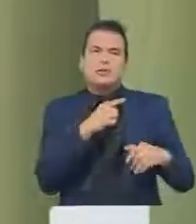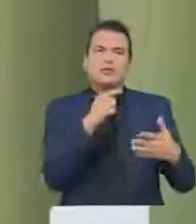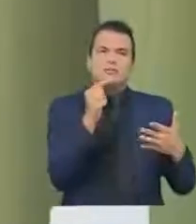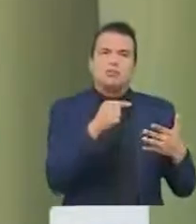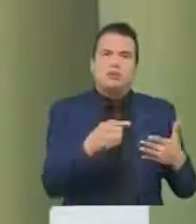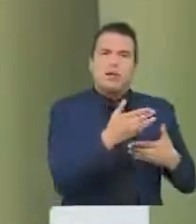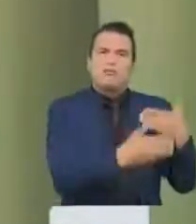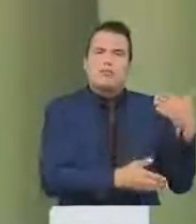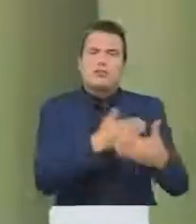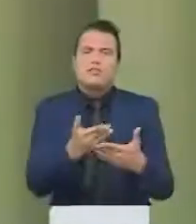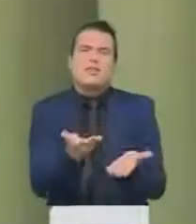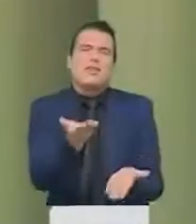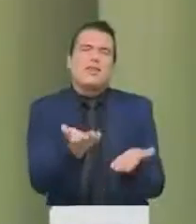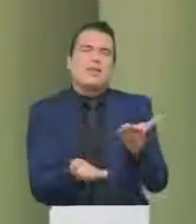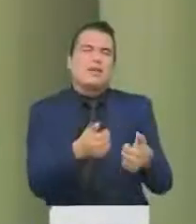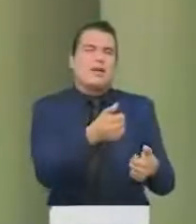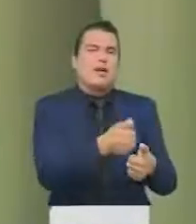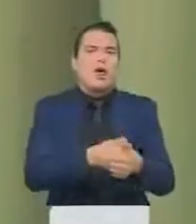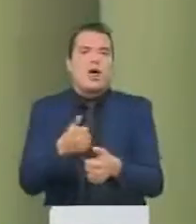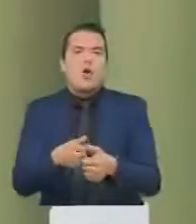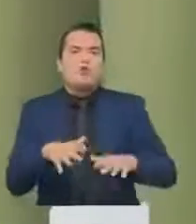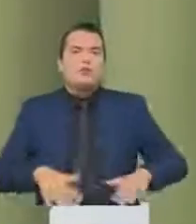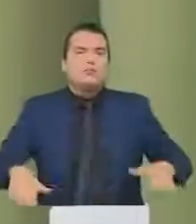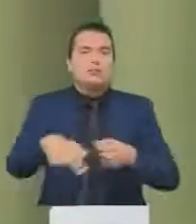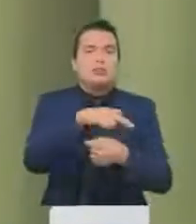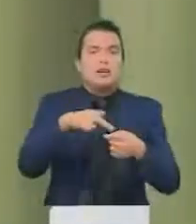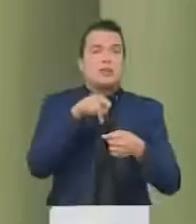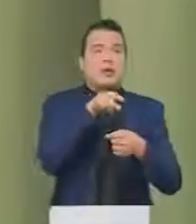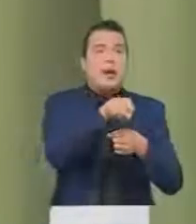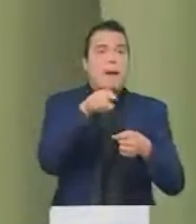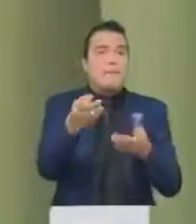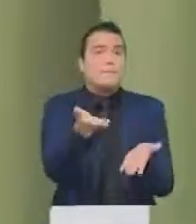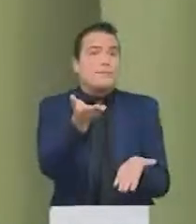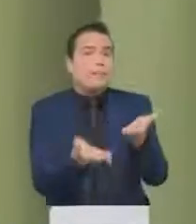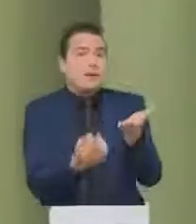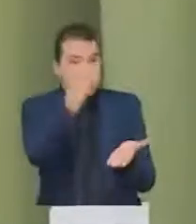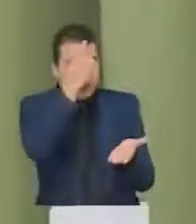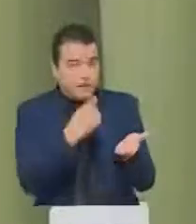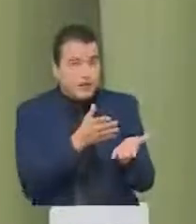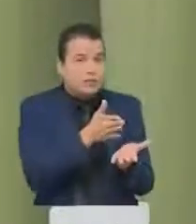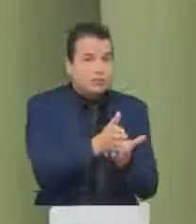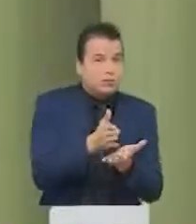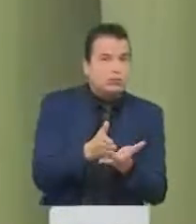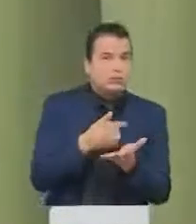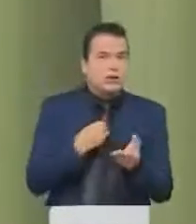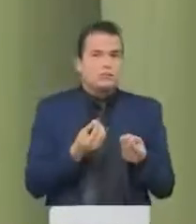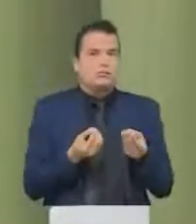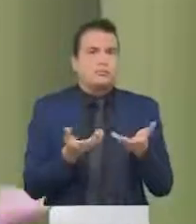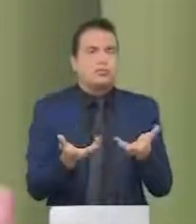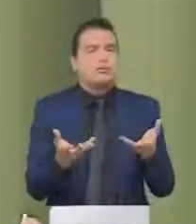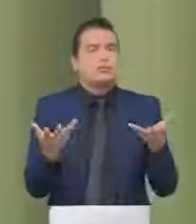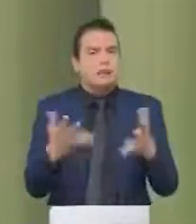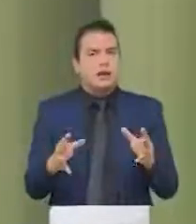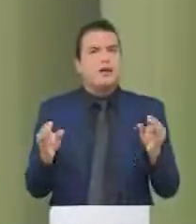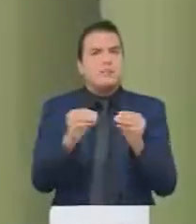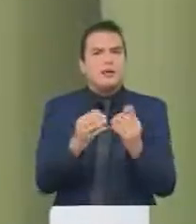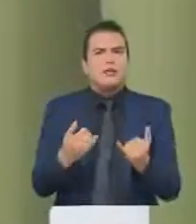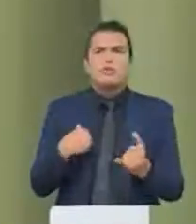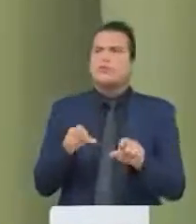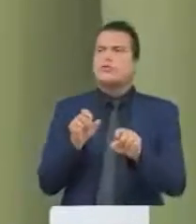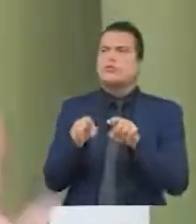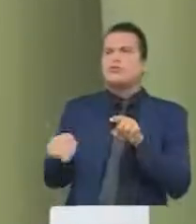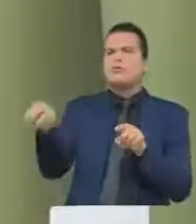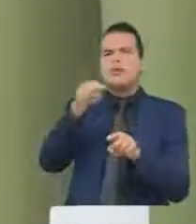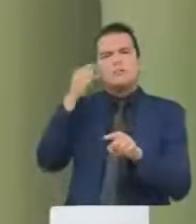aprendizaje acordes a la vocación de la región y la mano de los sectores productivos que está semanales se pregunta a qué se compromete